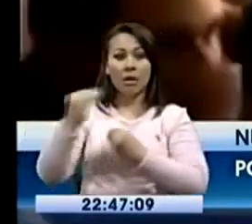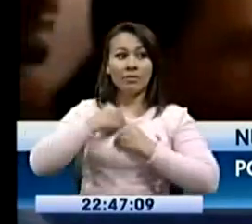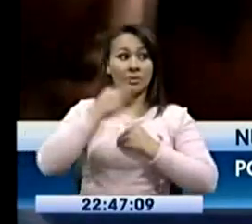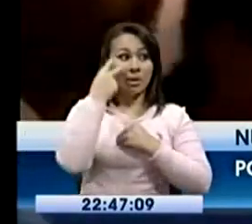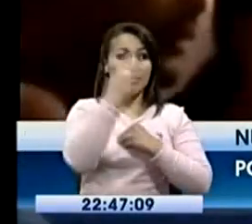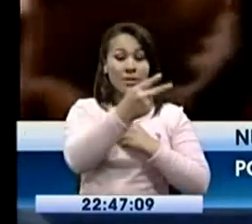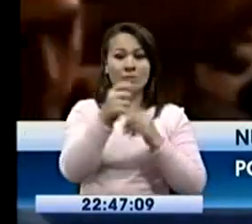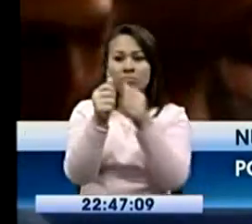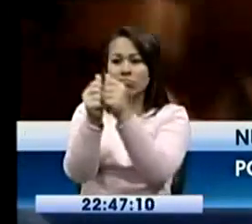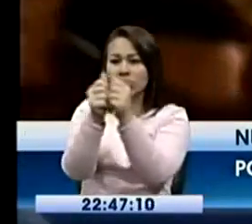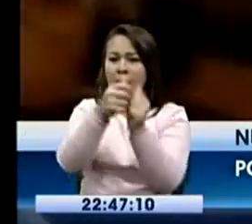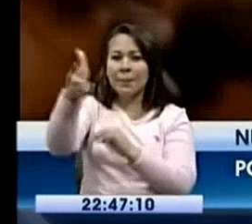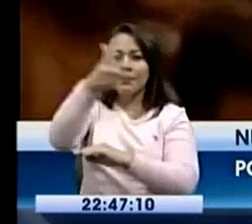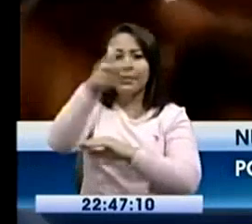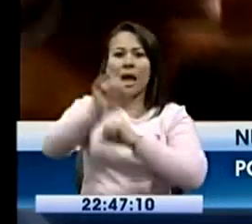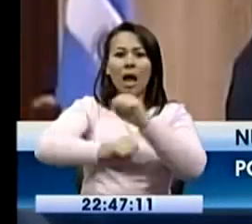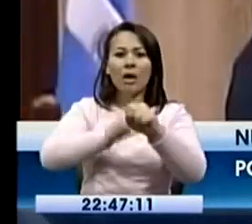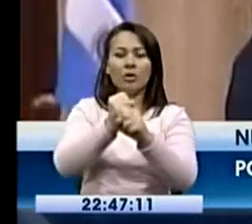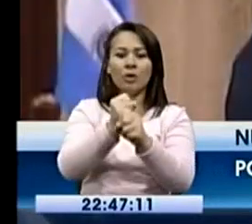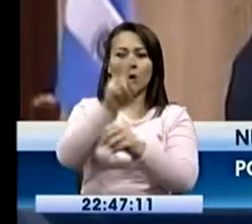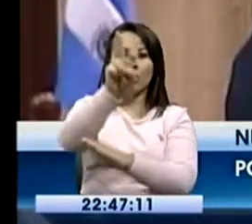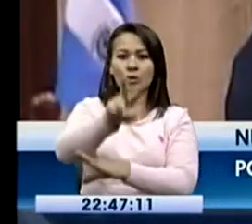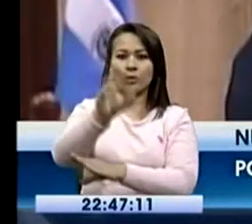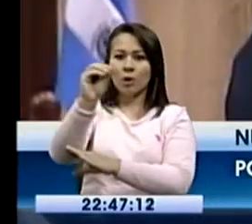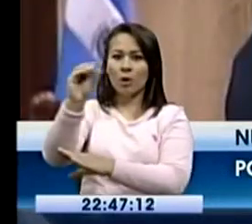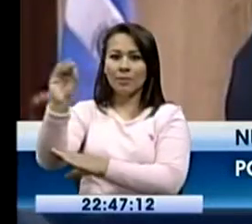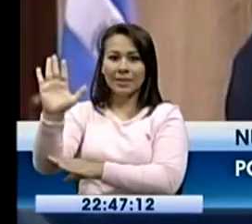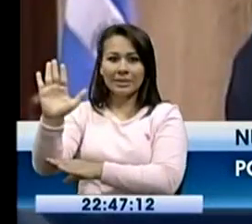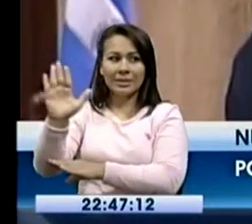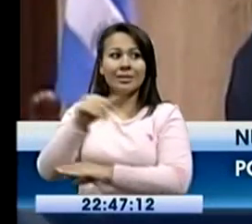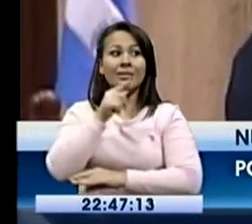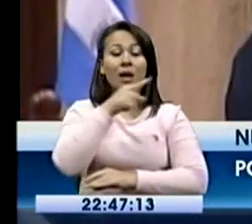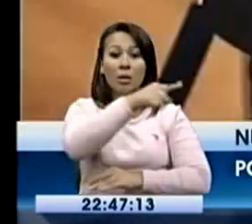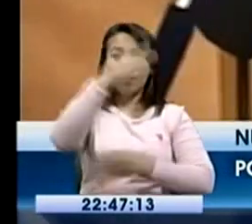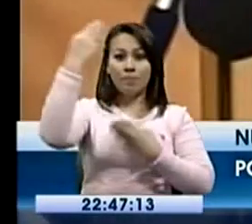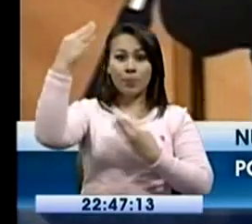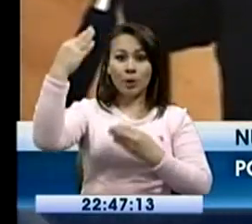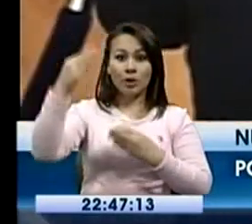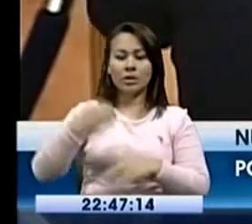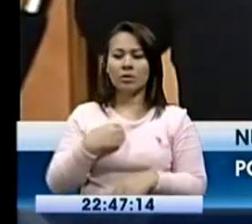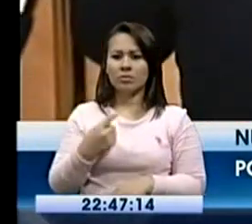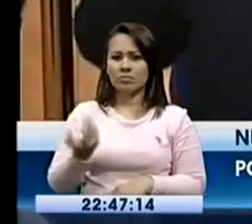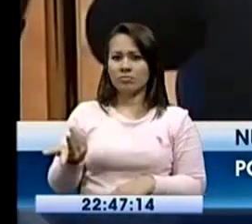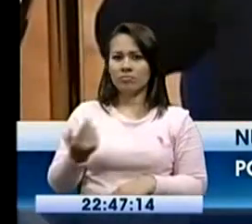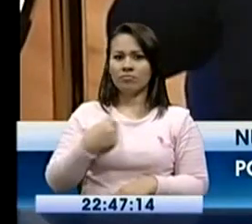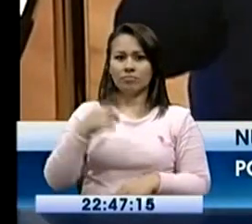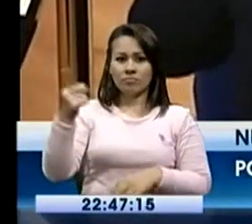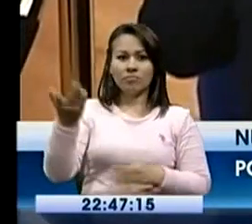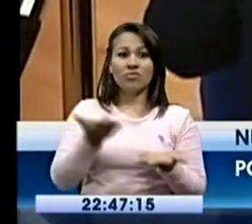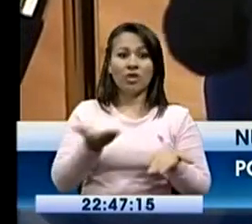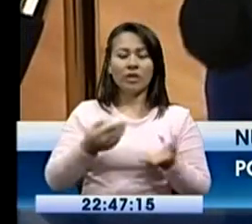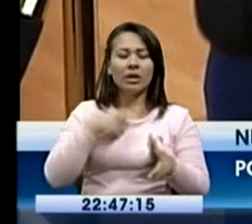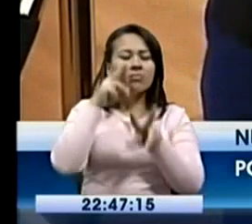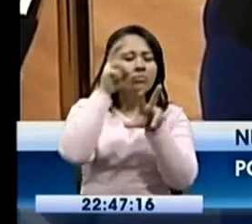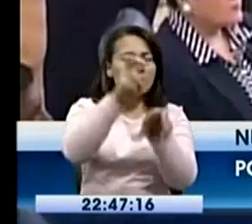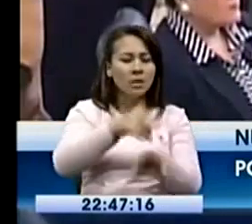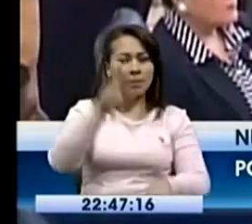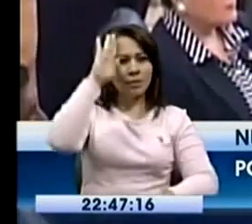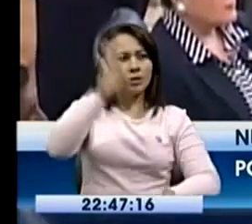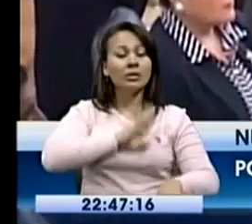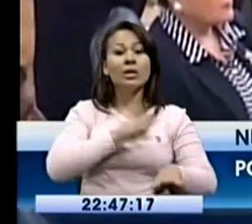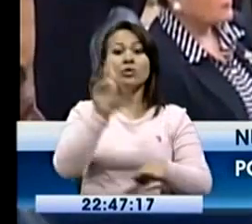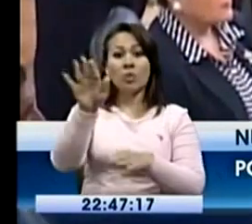muestra un evento del año 2005. ¿Qué tan dispuesto está el Partido Arena a que se investigue lo que ocurría en los recintos carcelarios durante